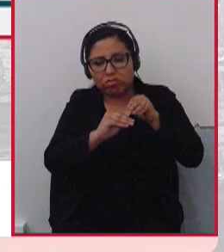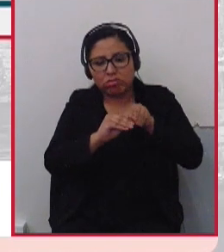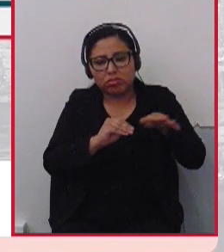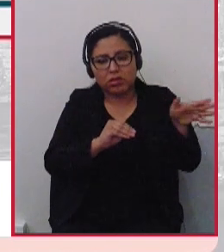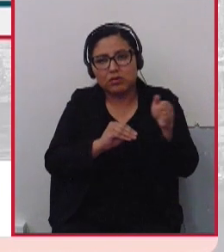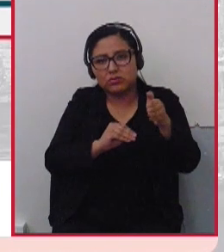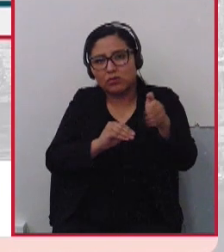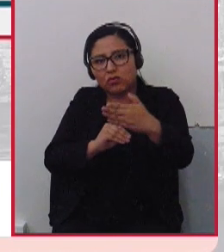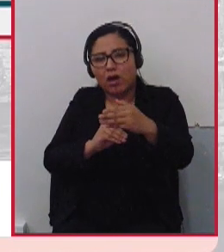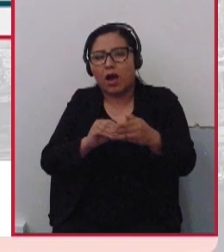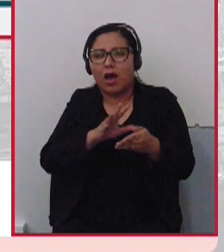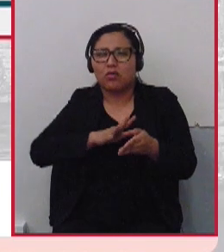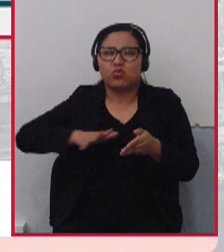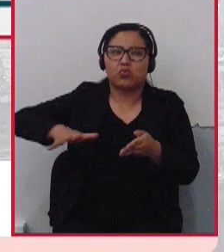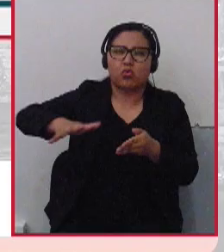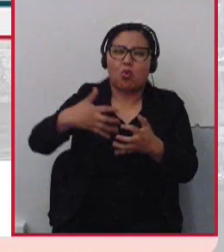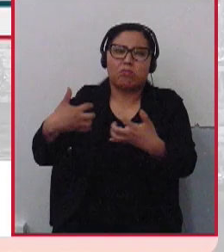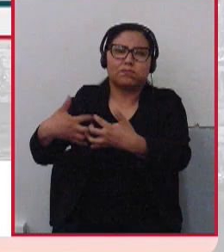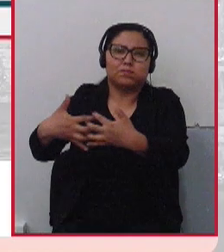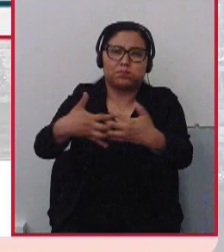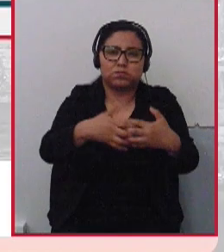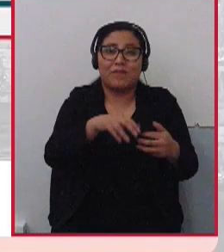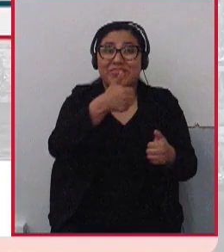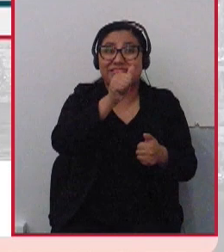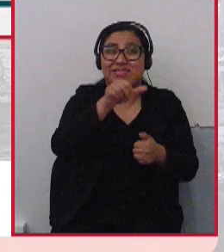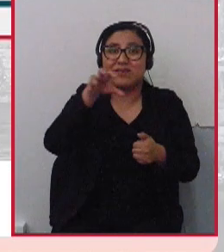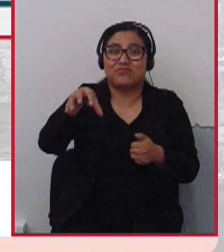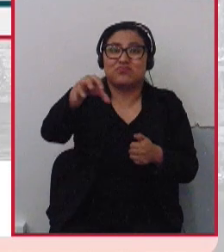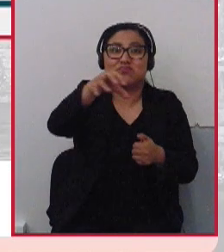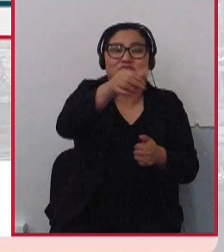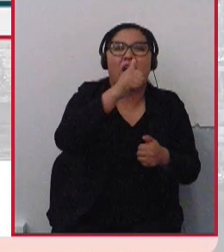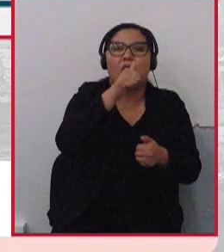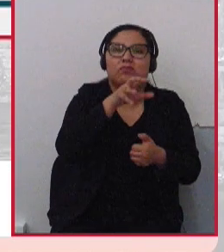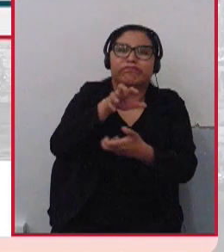distribuidores, alimentamos a todos nuestros 10 módulos de